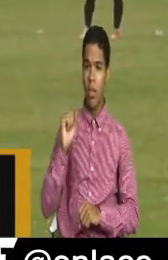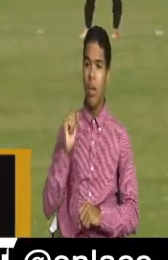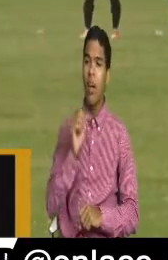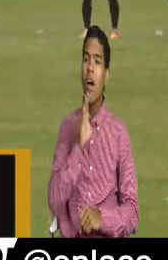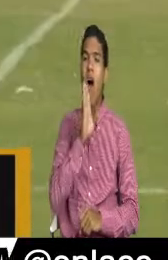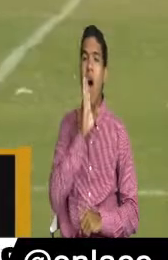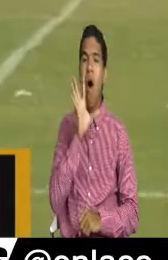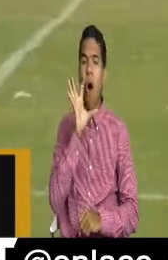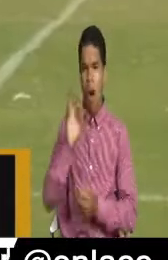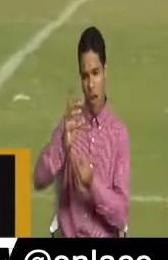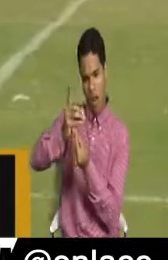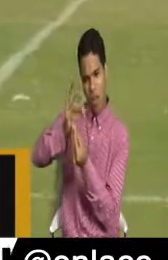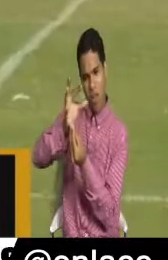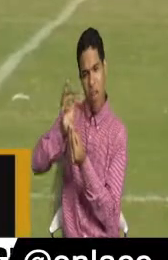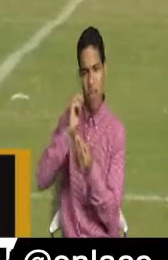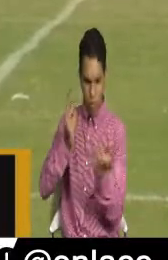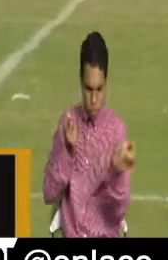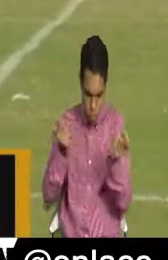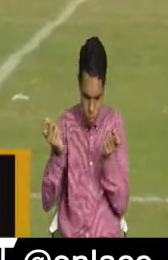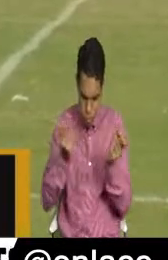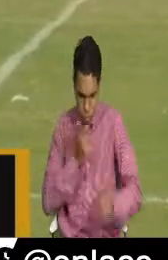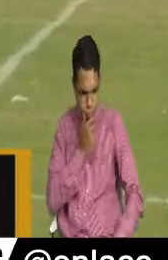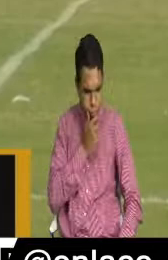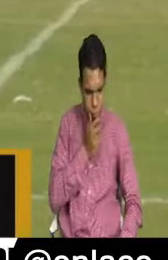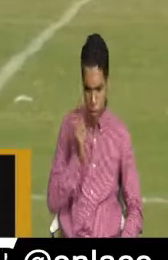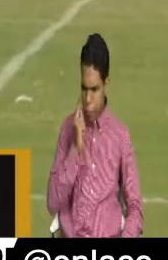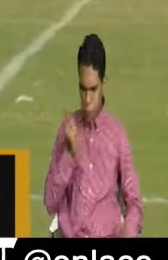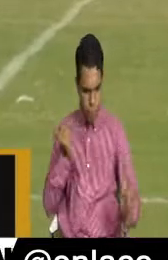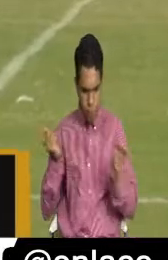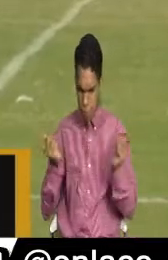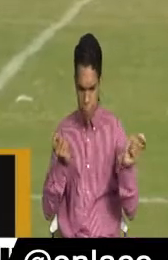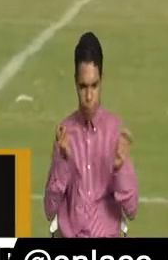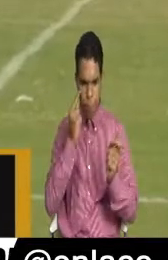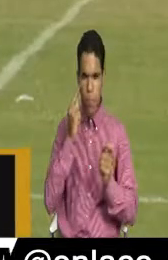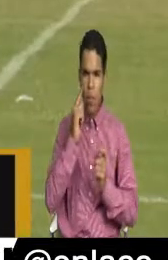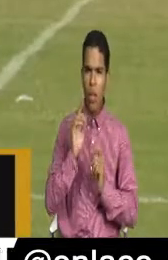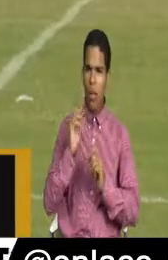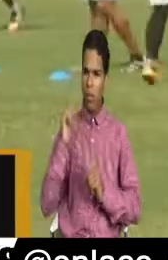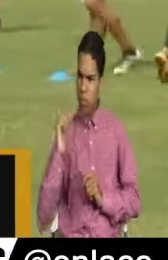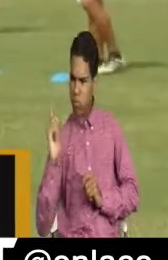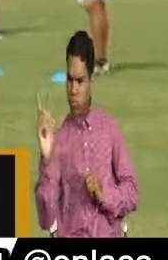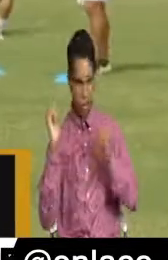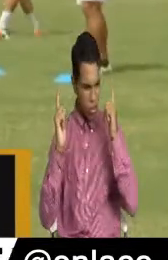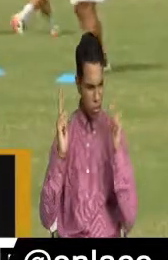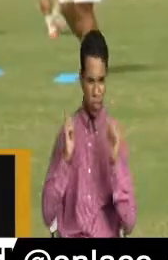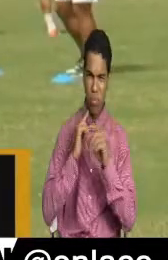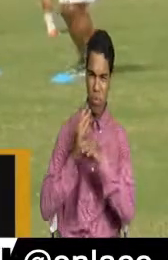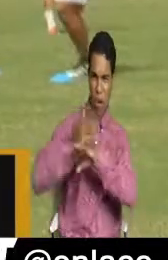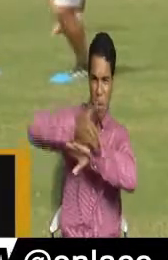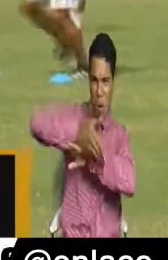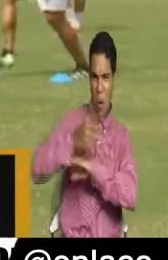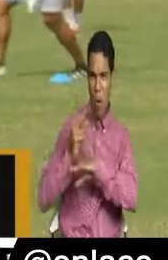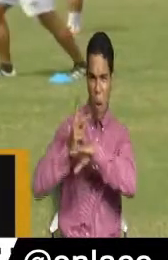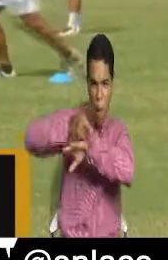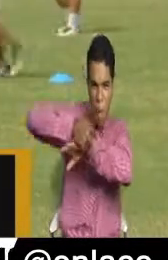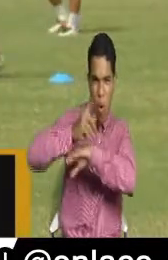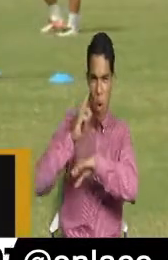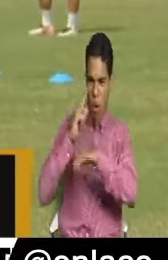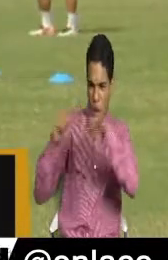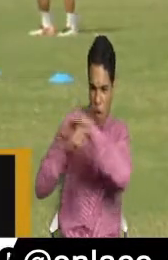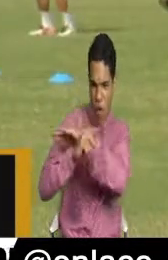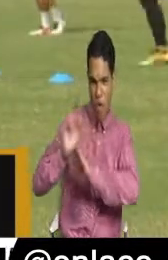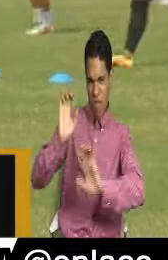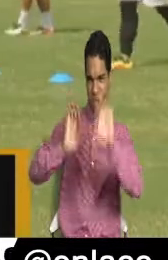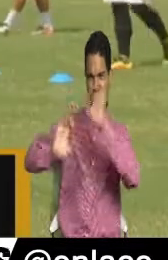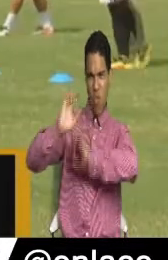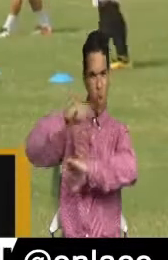profesor Jorge Luis Bernal evidenciaron un trabajo específico por líneas, buscando que se dé una mayor seguridad en defensa y un volumen ofensivo